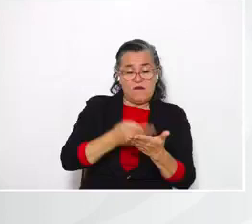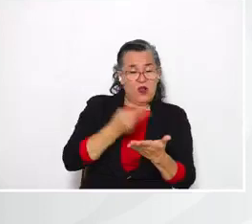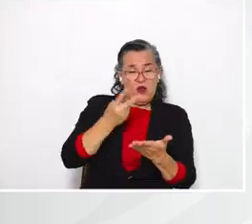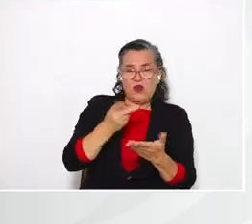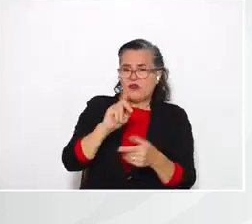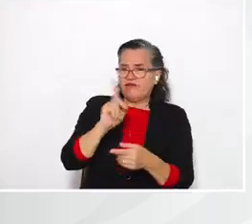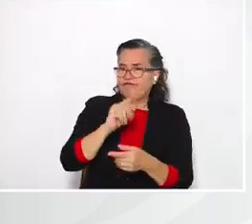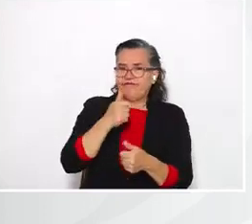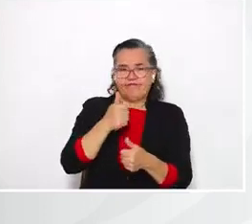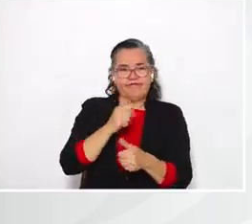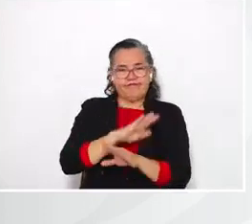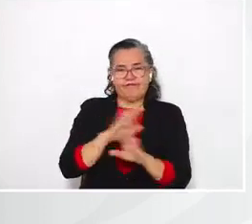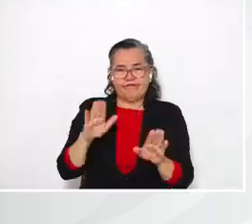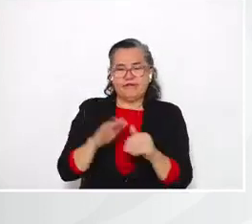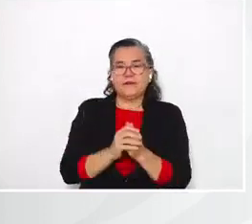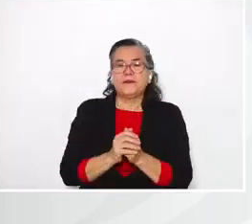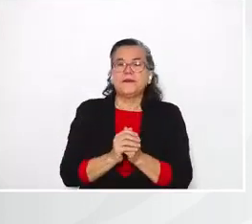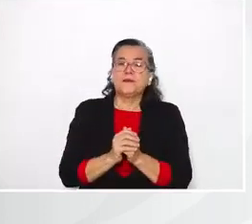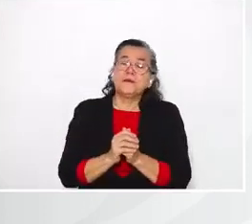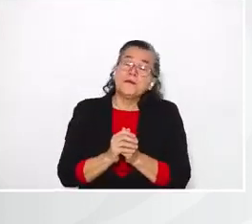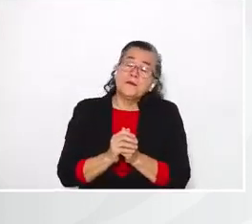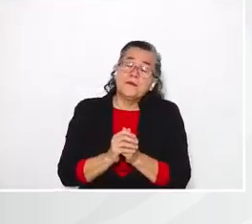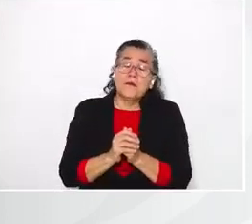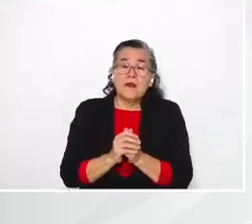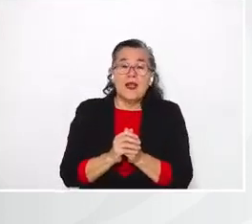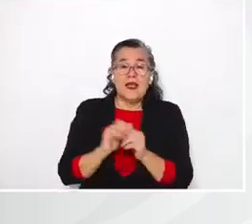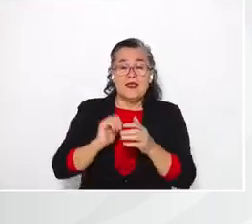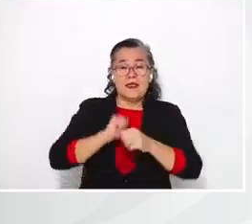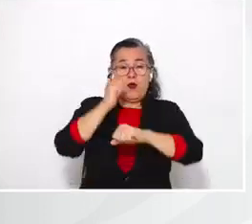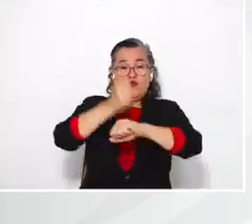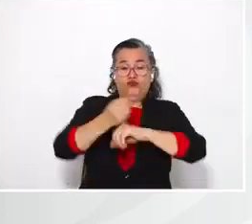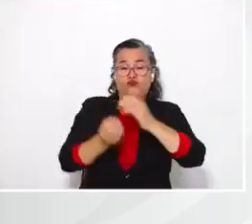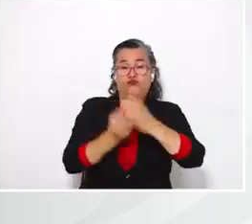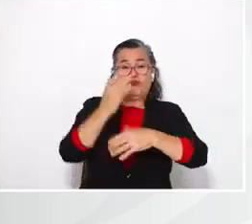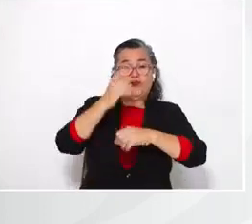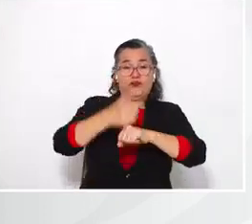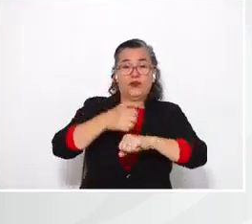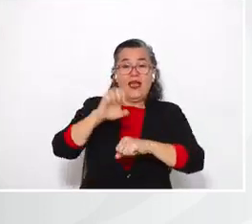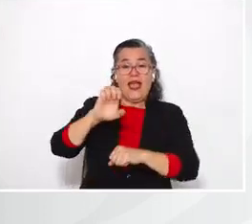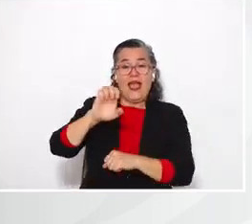pena. Y cuando se creó Earth,